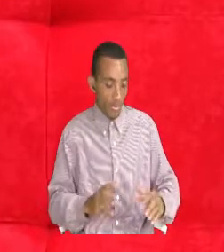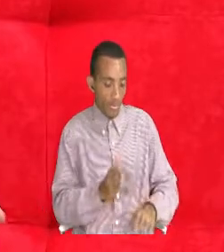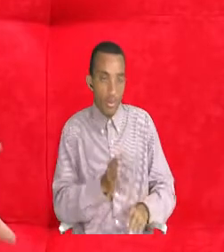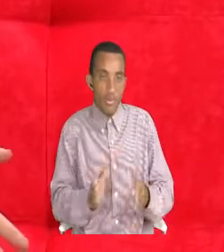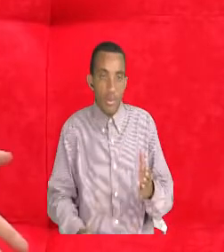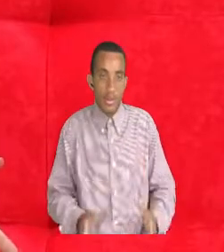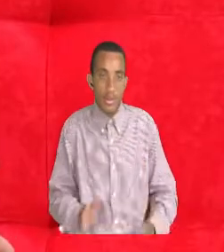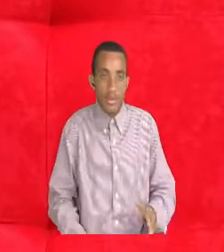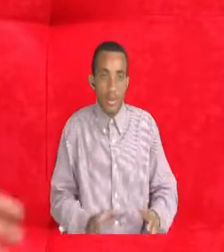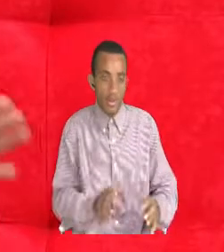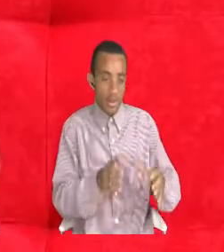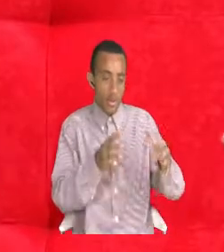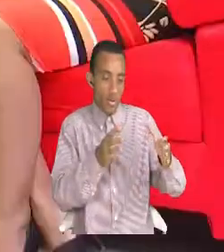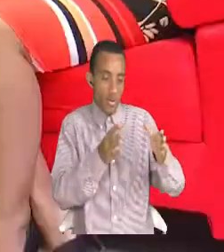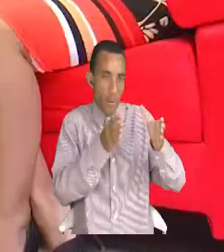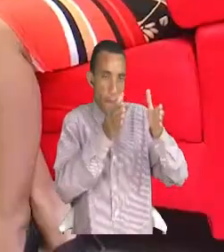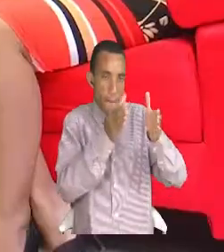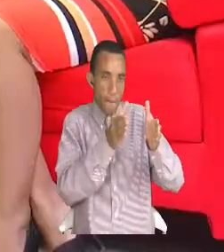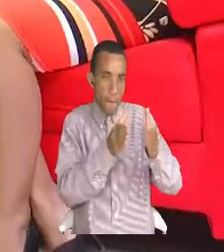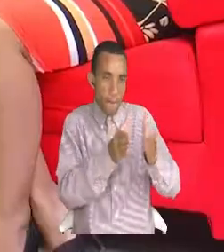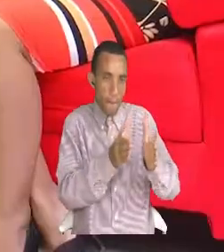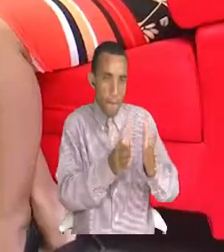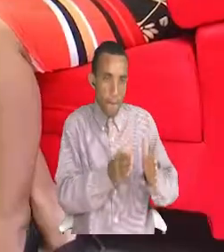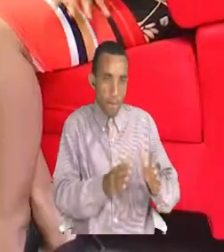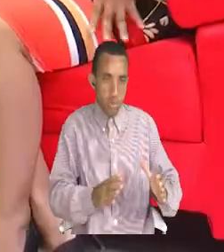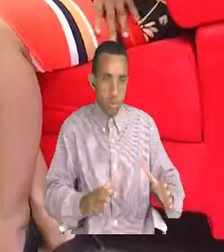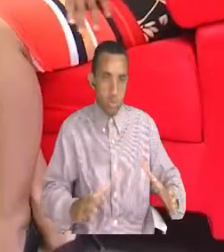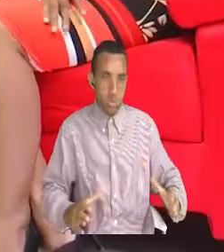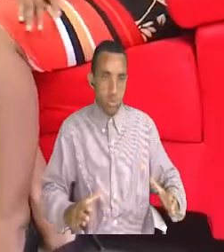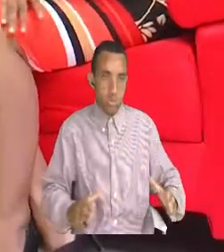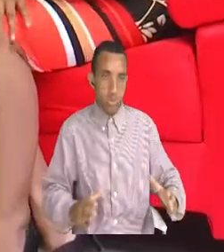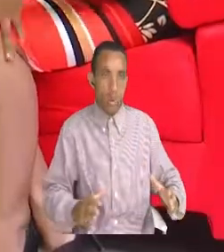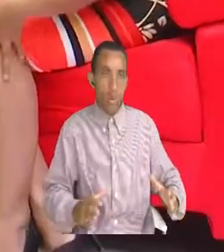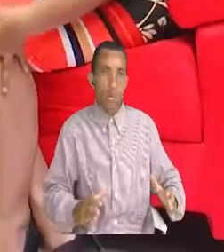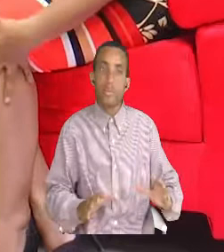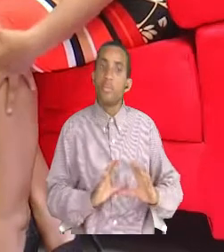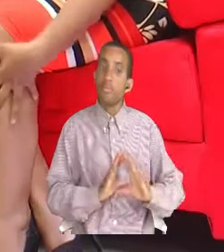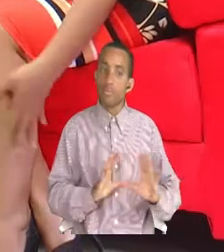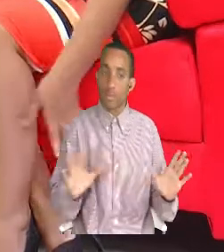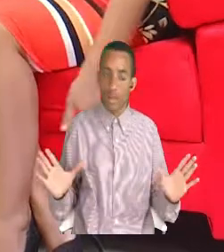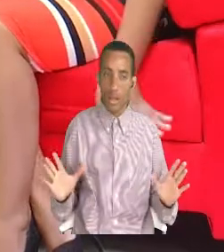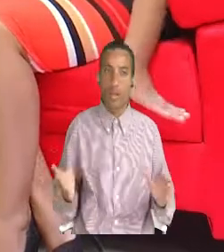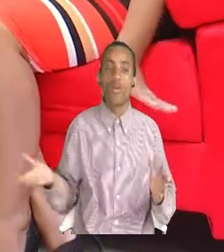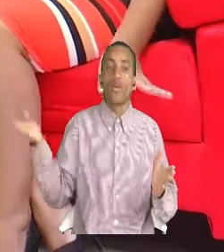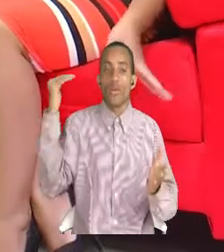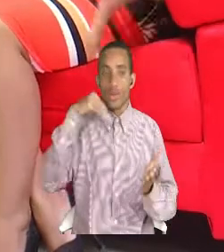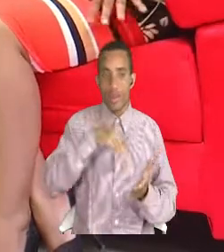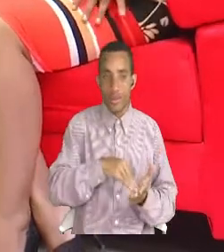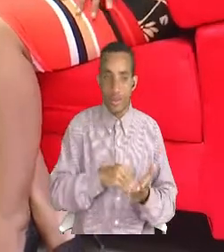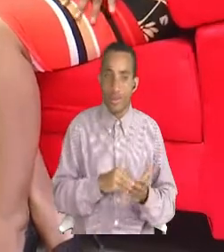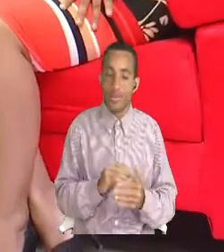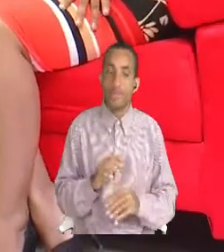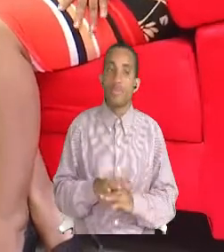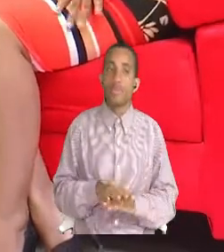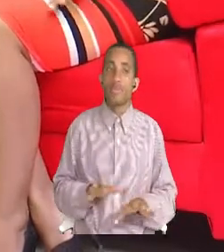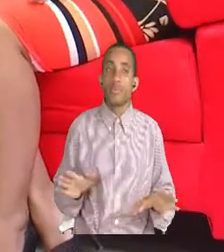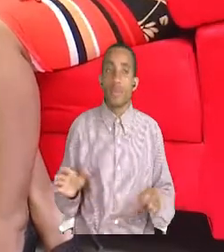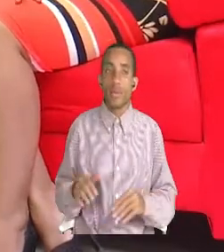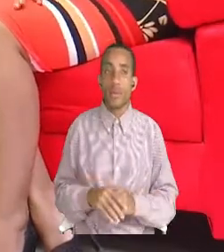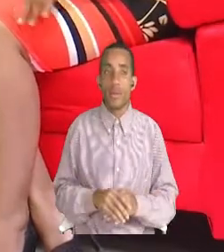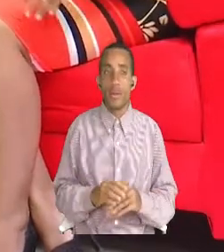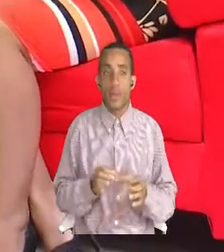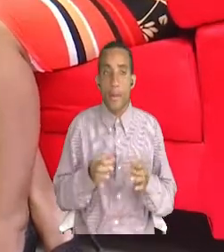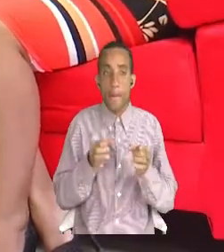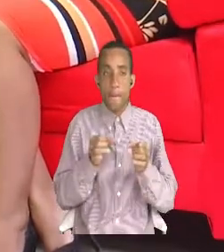¿cierto? Sí, teníamos allá en el closet guardado el pantalón porque ya se había puesto de moda el pitillo, entonces todo era pitillo,